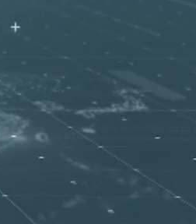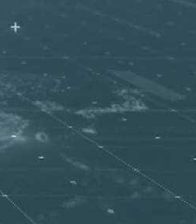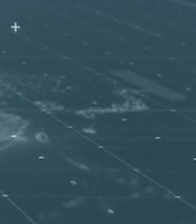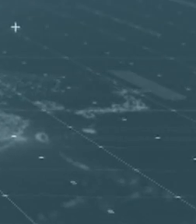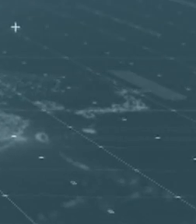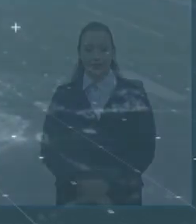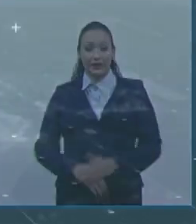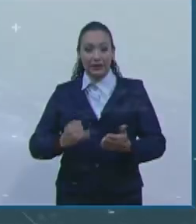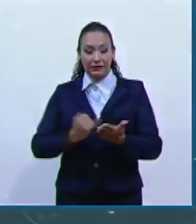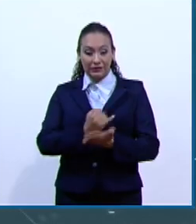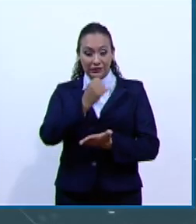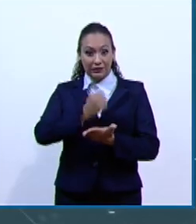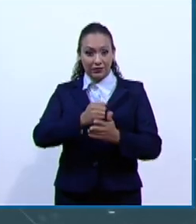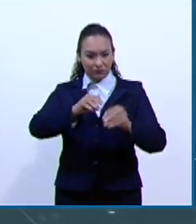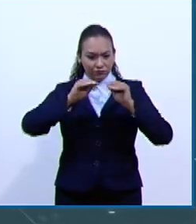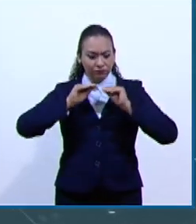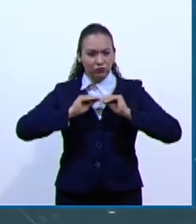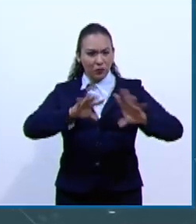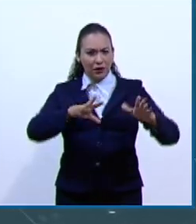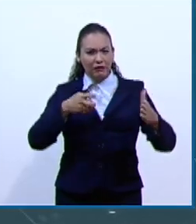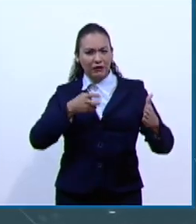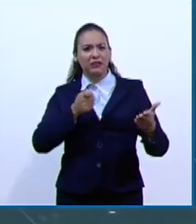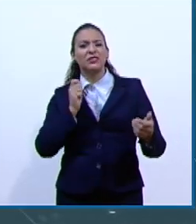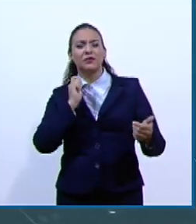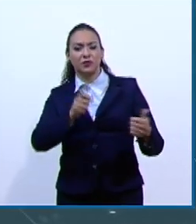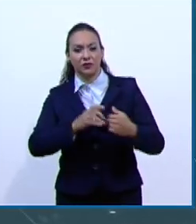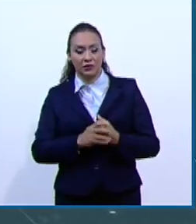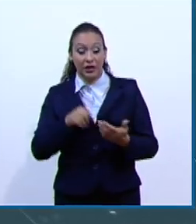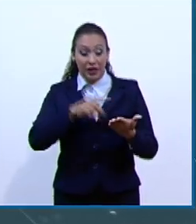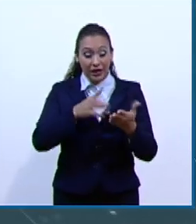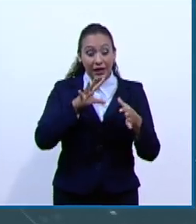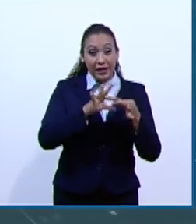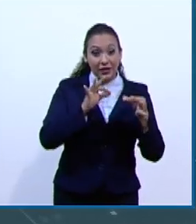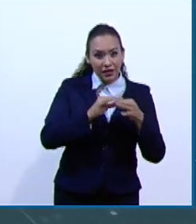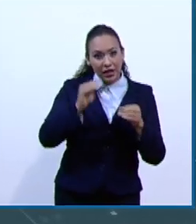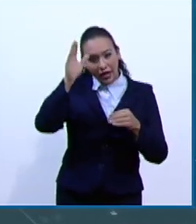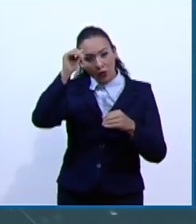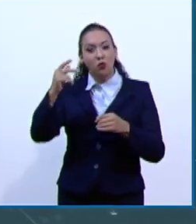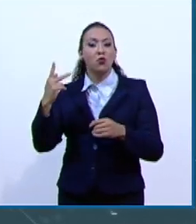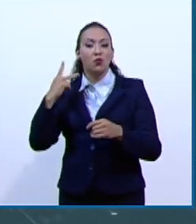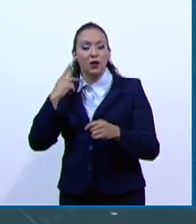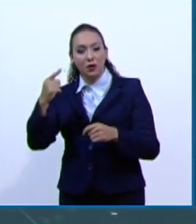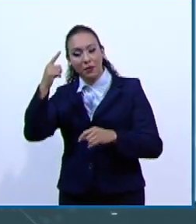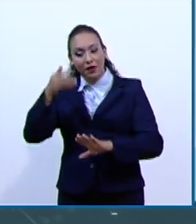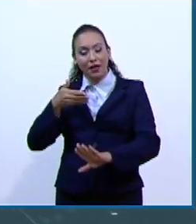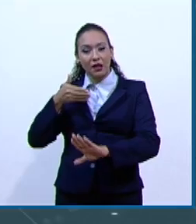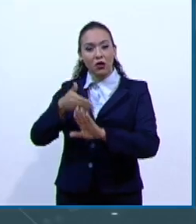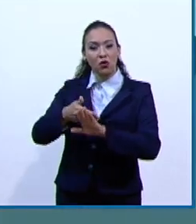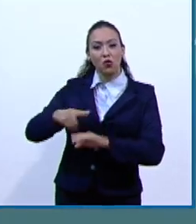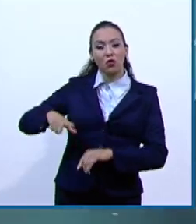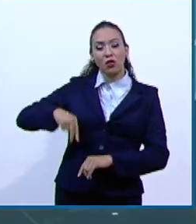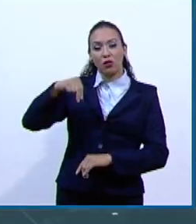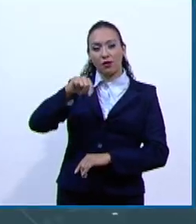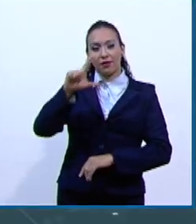Publican sentencia de la Corte que declaró válido acuerdo de juicio político contra el gobernador de Nuevo León.